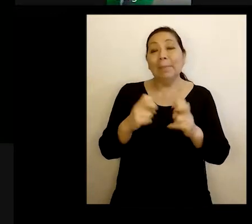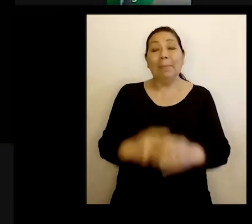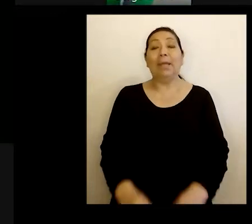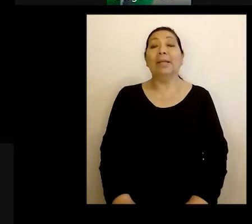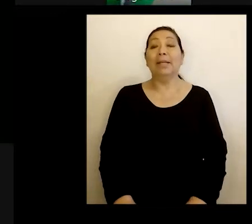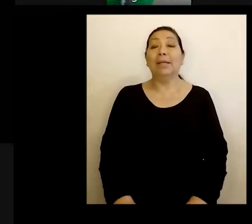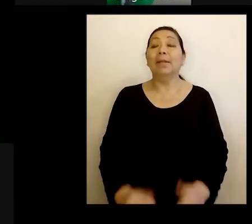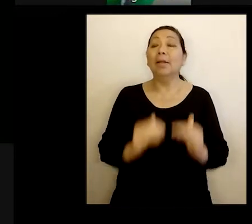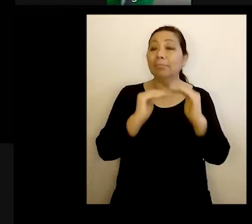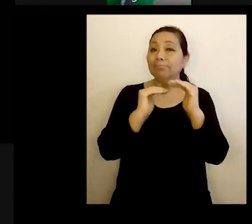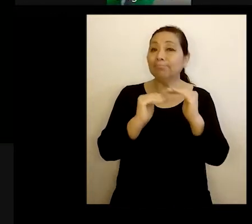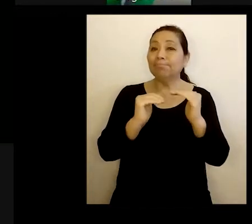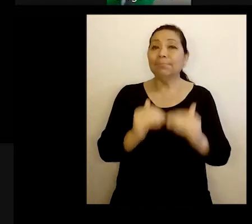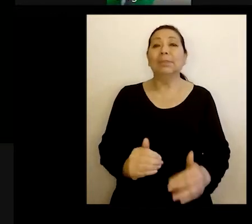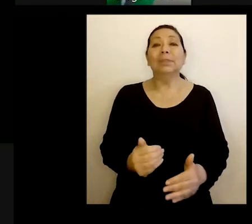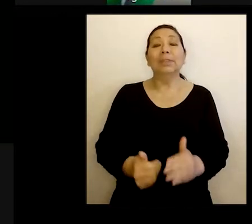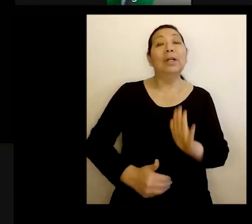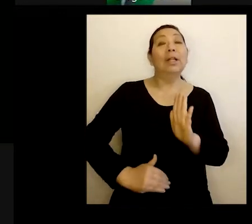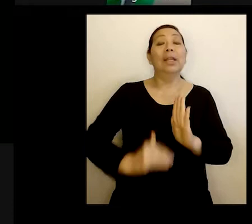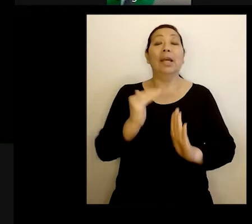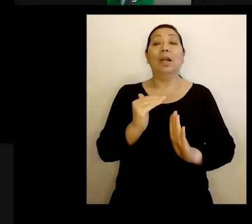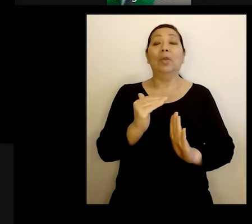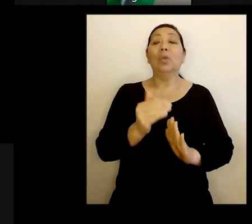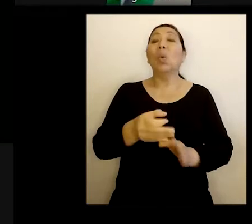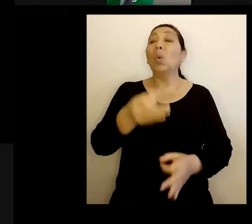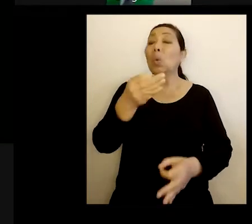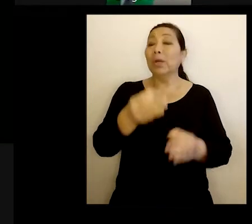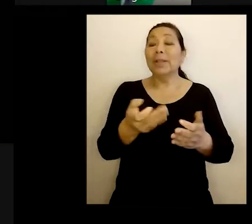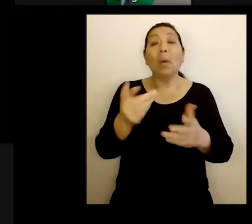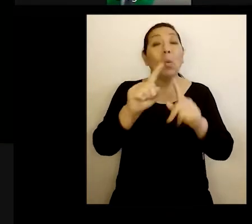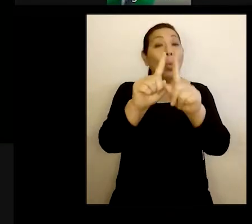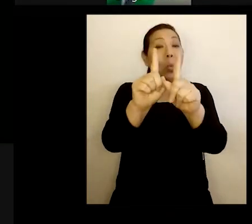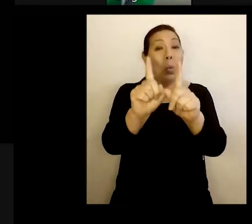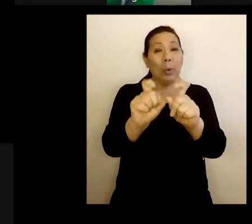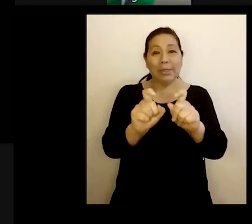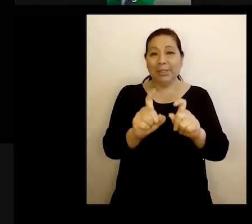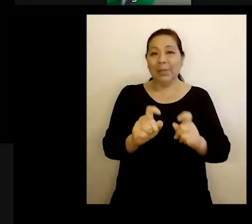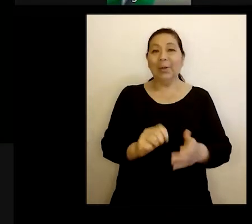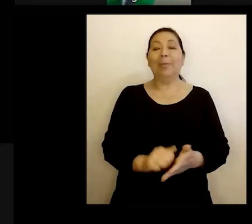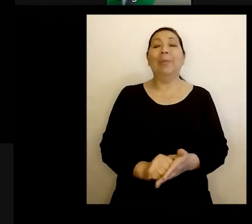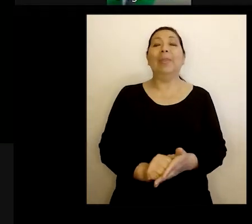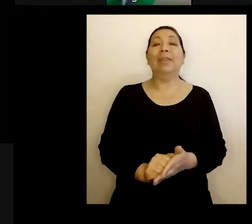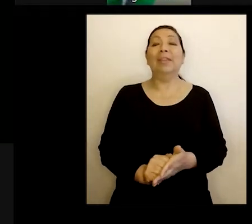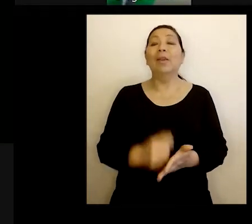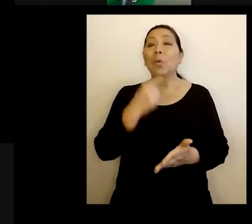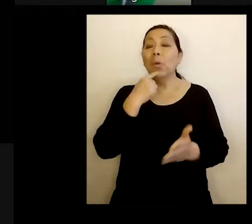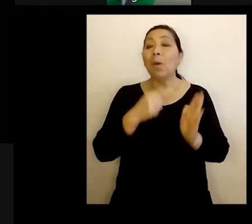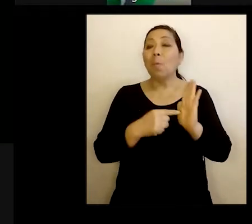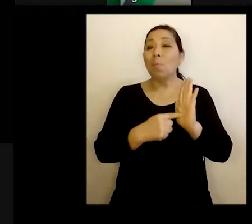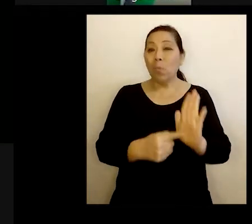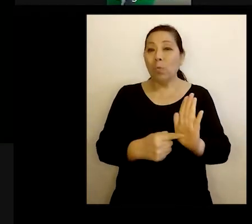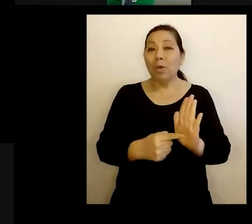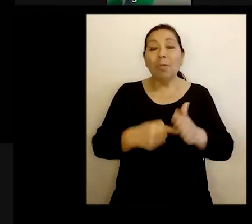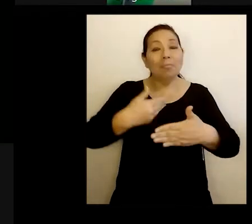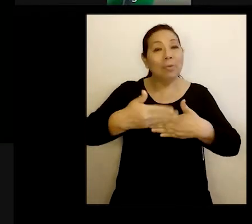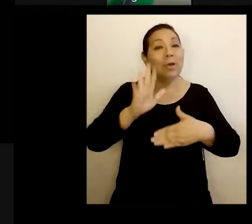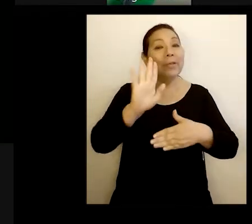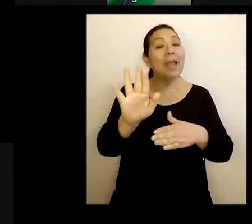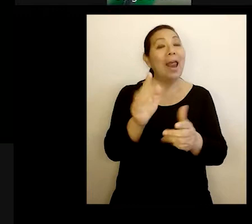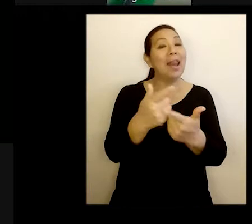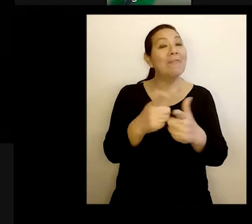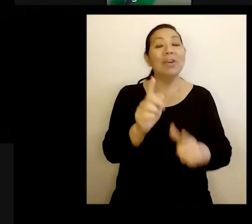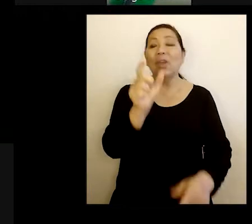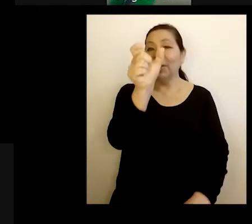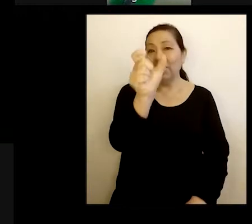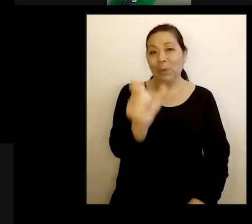la arbitrariedad del acto jurisdiccional cuestionado determina una evidente vulneración de la libertad